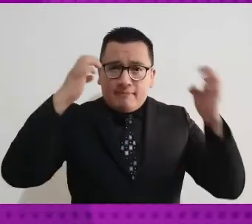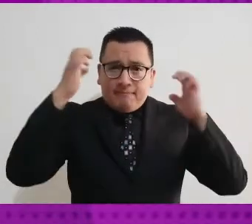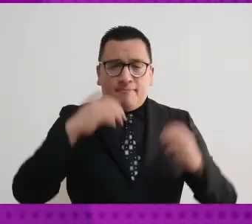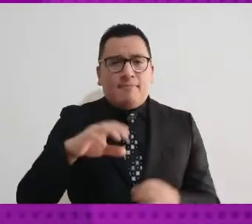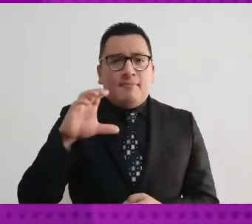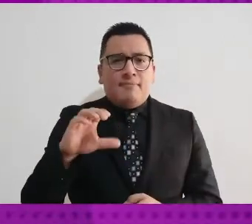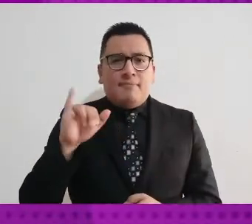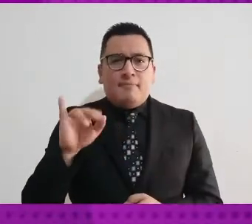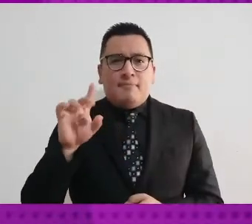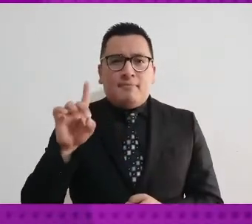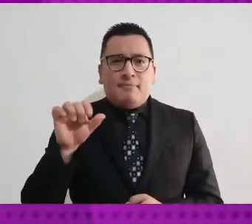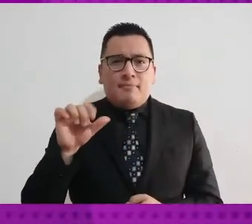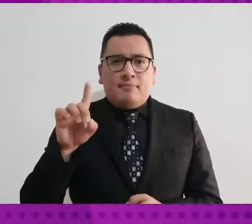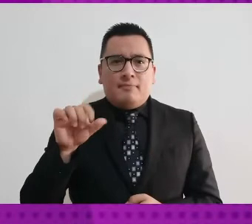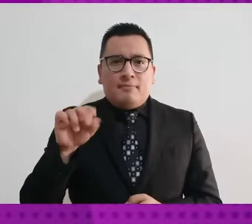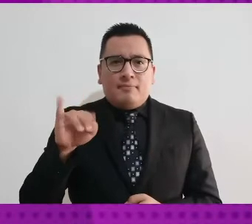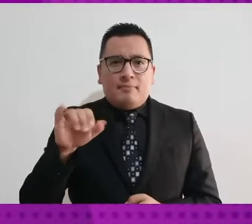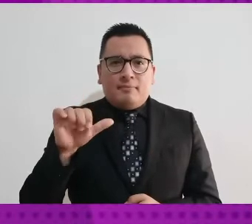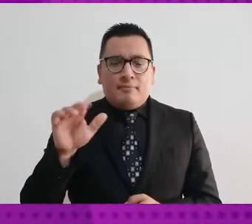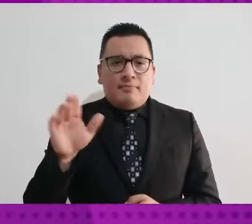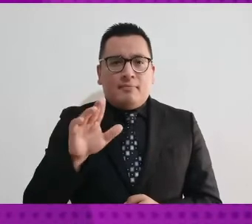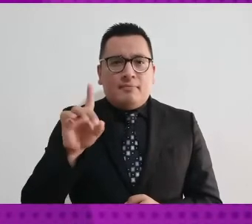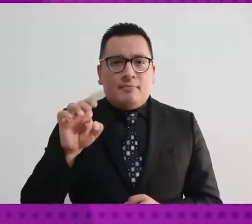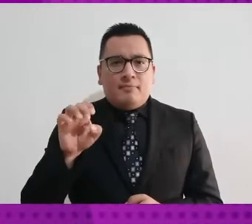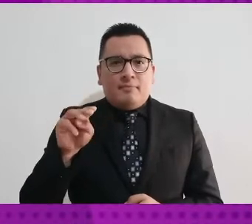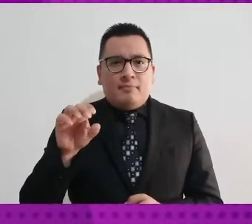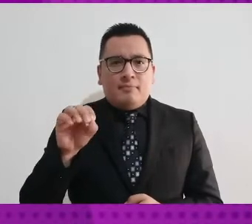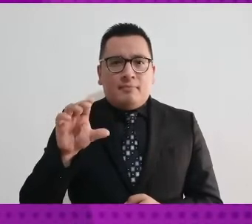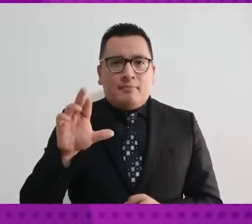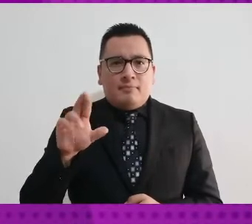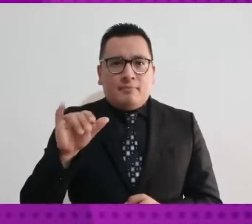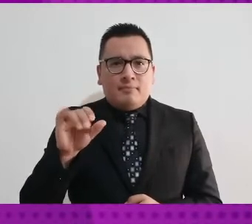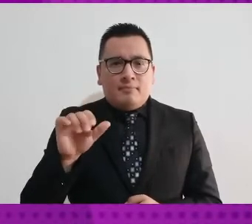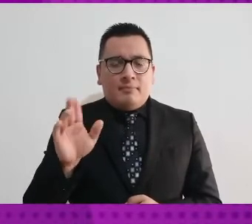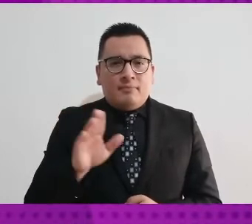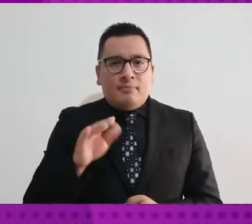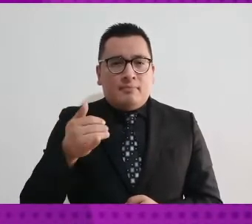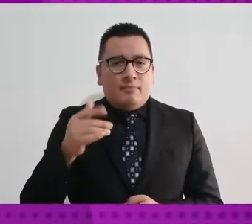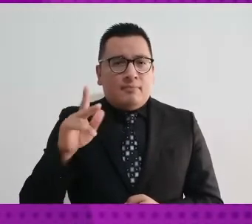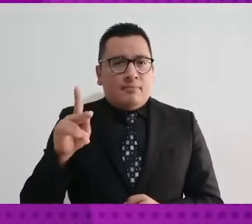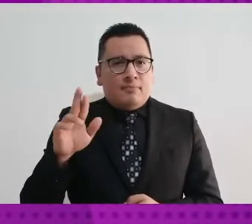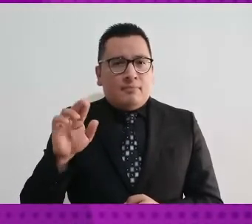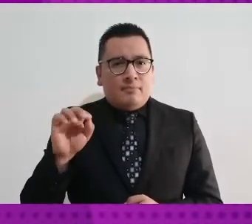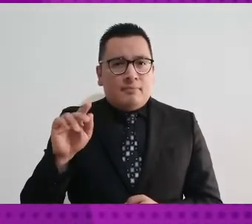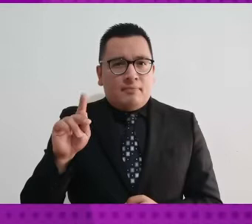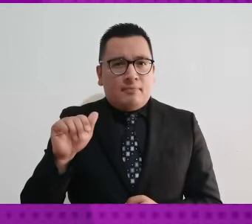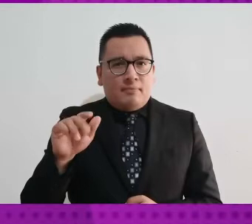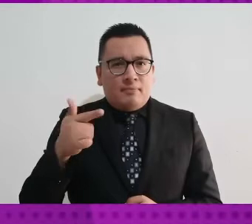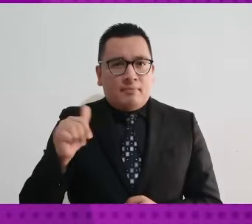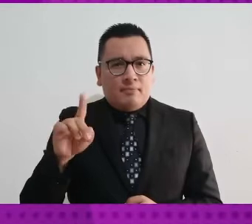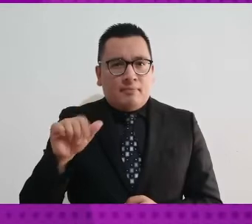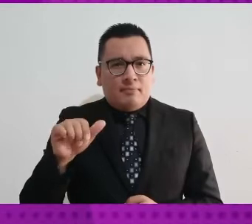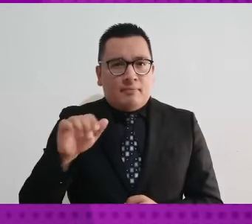Ciudadanía, Democracia y Propaganda Electoral. Y bueno, pues hablábamos de estos objetos curiosos que podemos encontrar